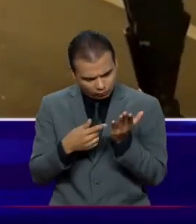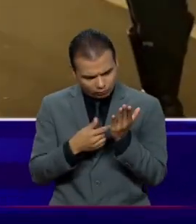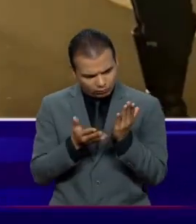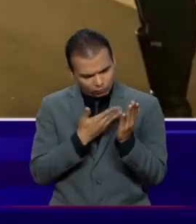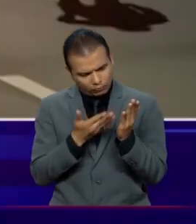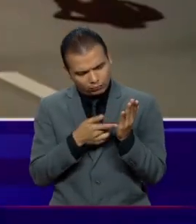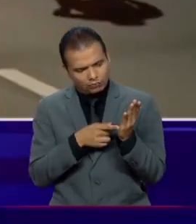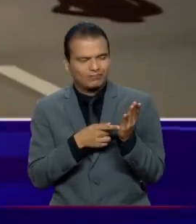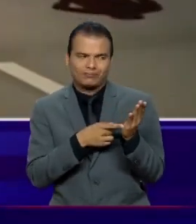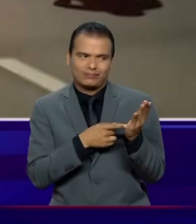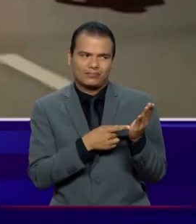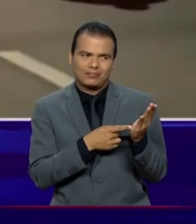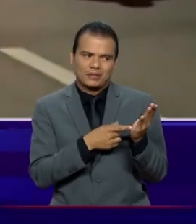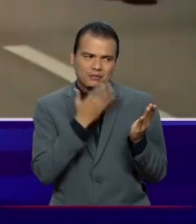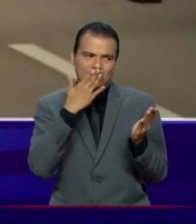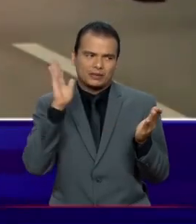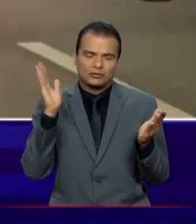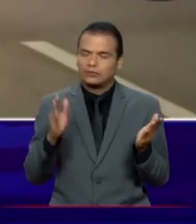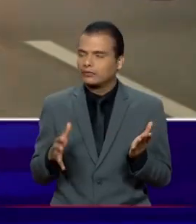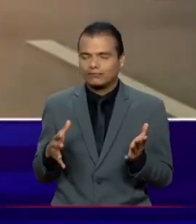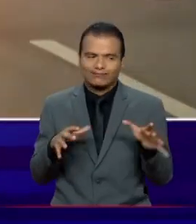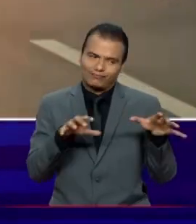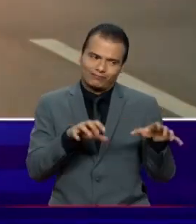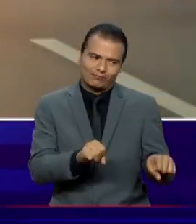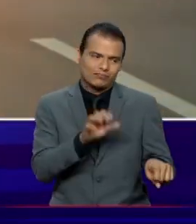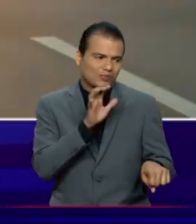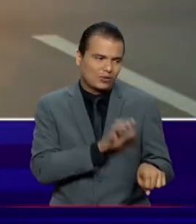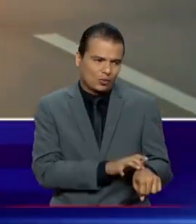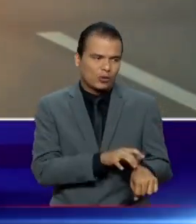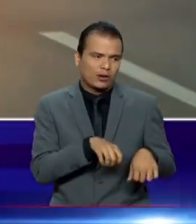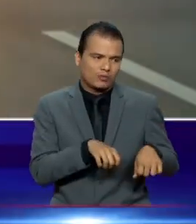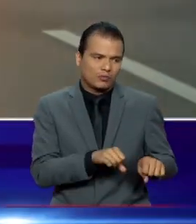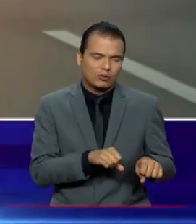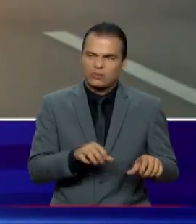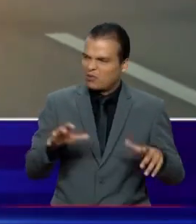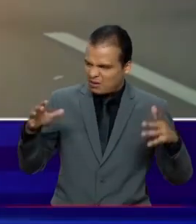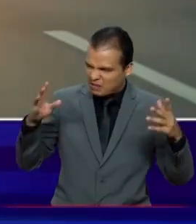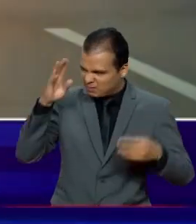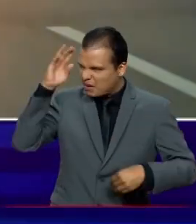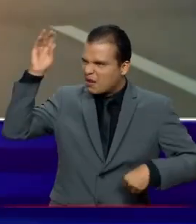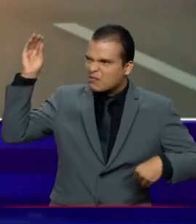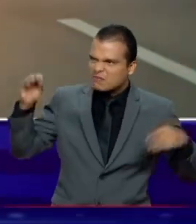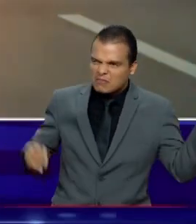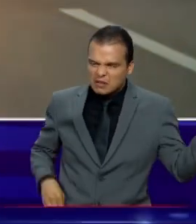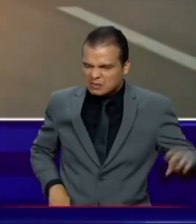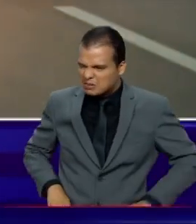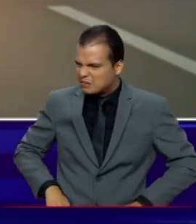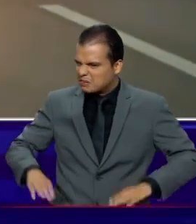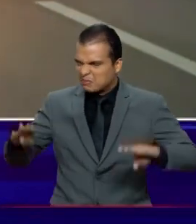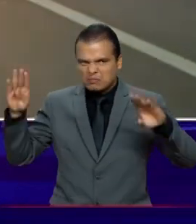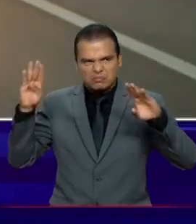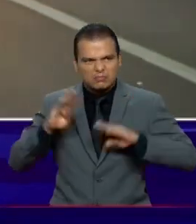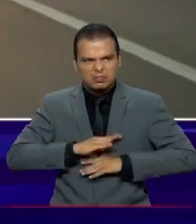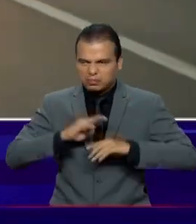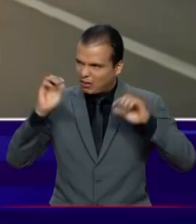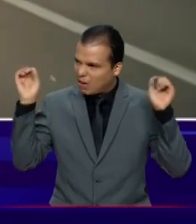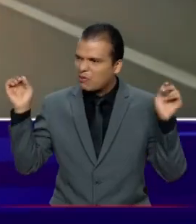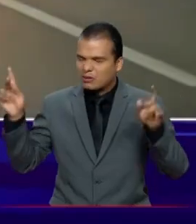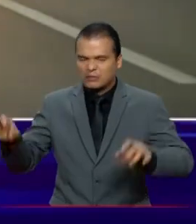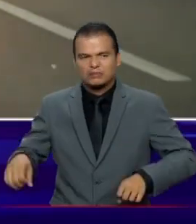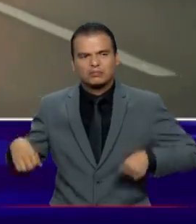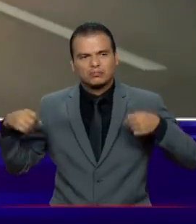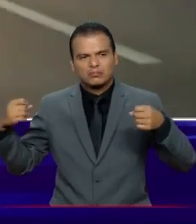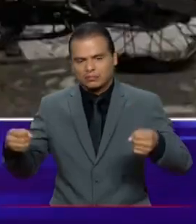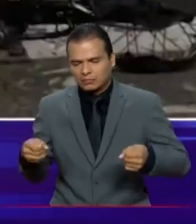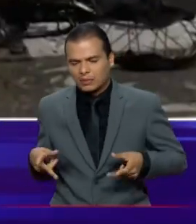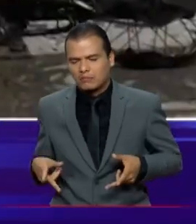los agentes inician un proceso de inmovilización, a lo que se opone el conductor, decide cortar la manguera de la